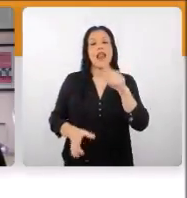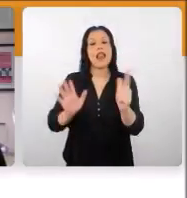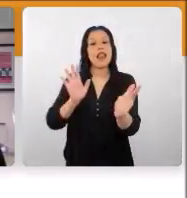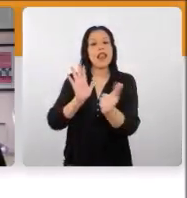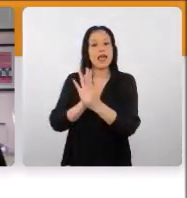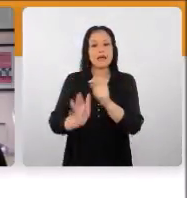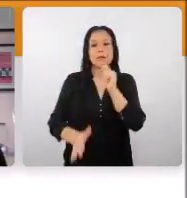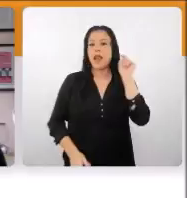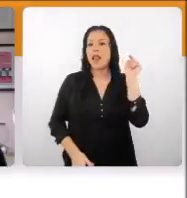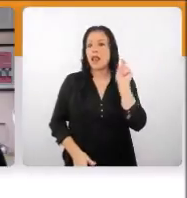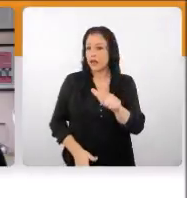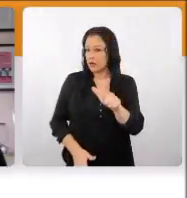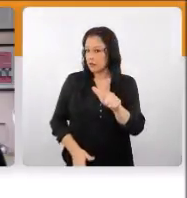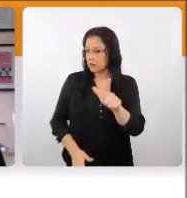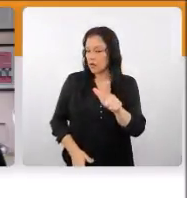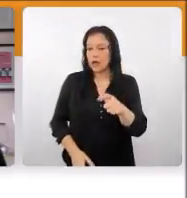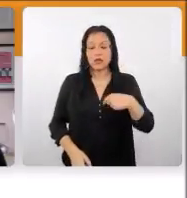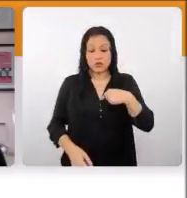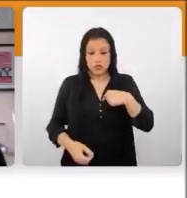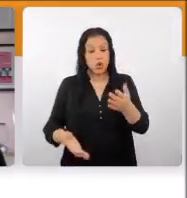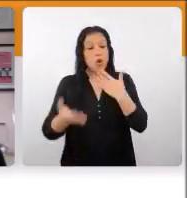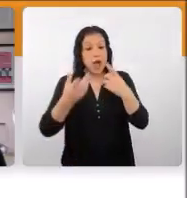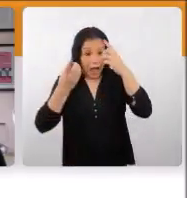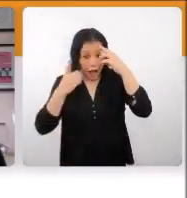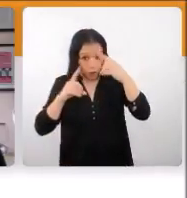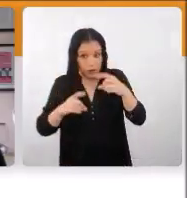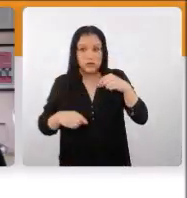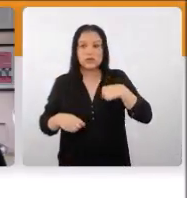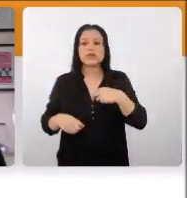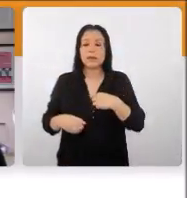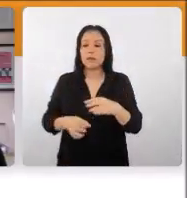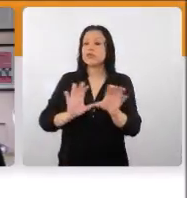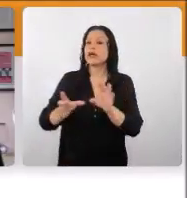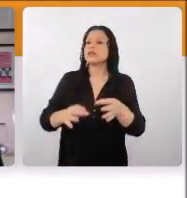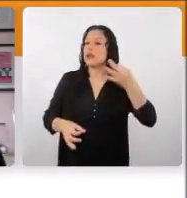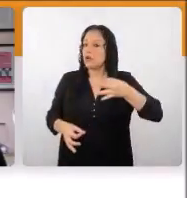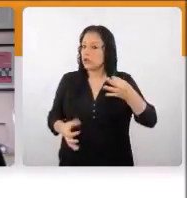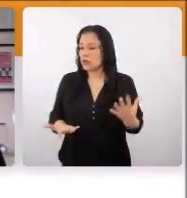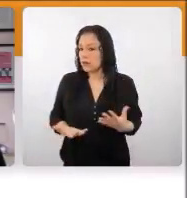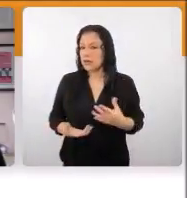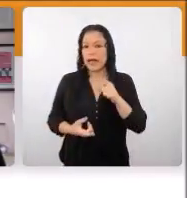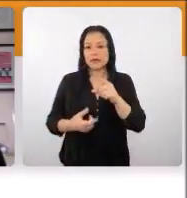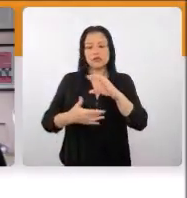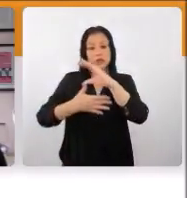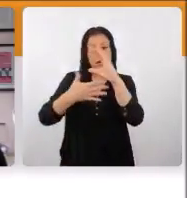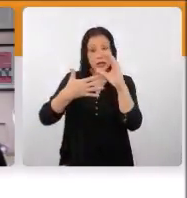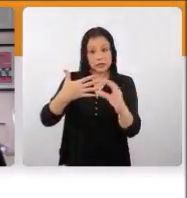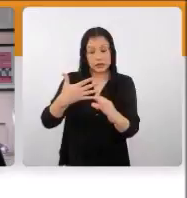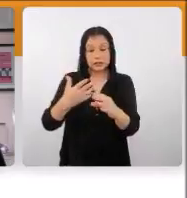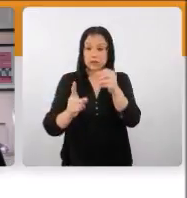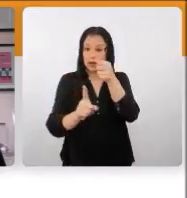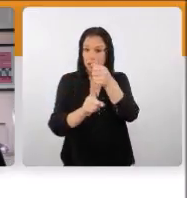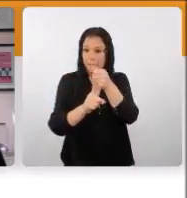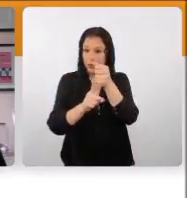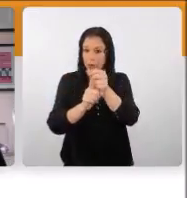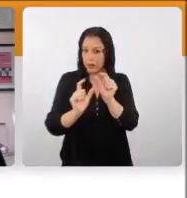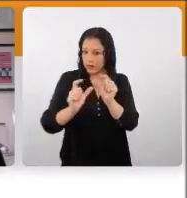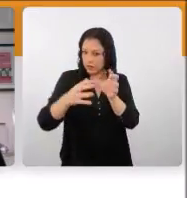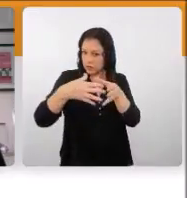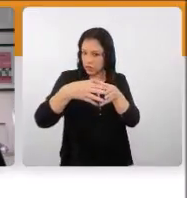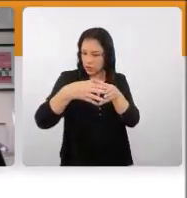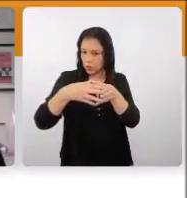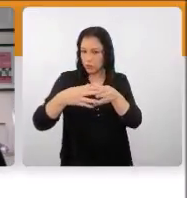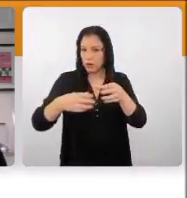ya nosotros quedamos algo con ellos, lo tenemos que cumplir, ¿no? Y justamente esa es una característica también que va muy de la mano con